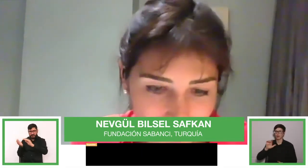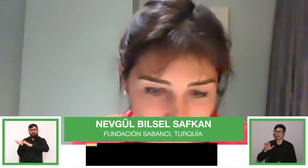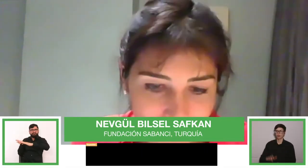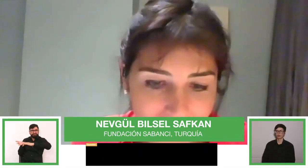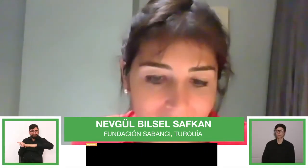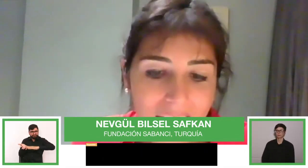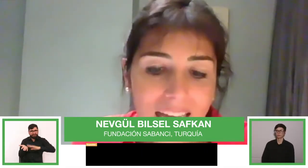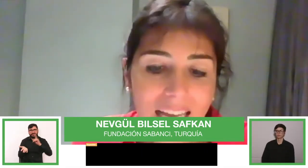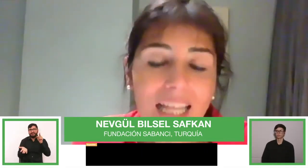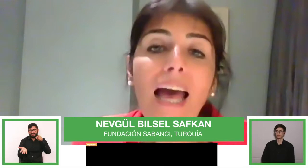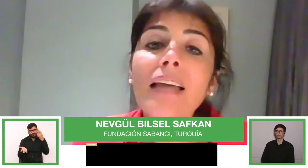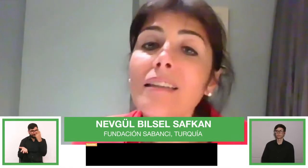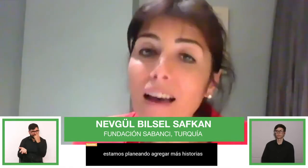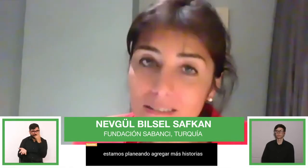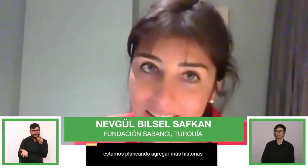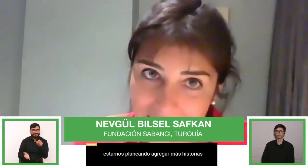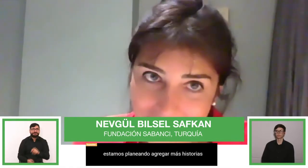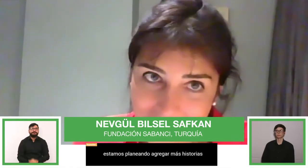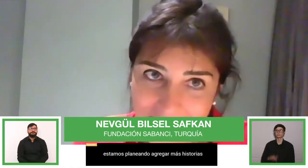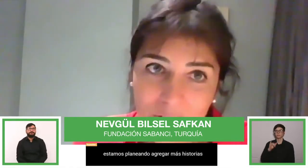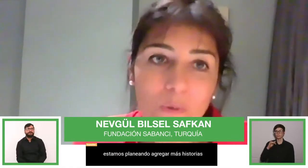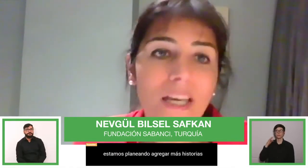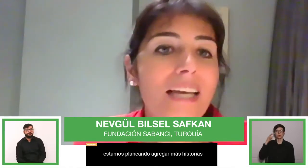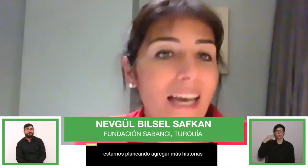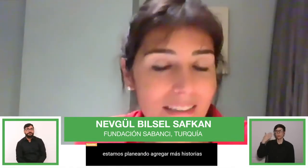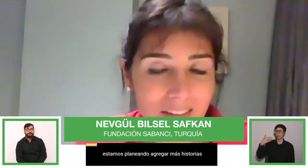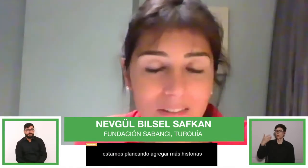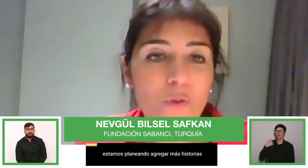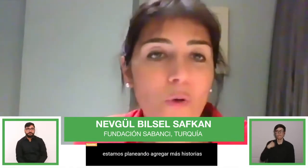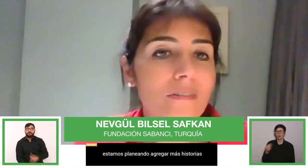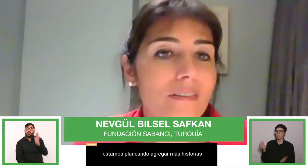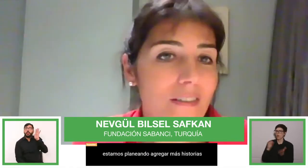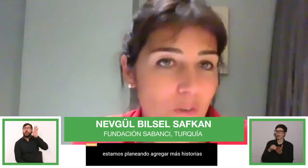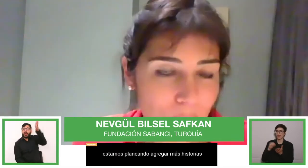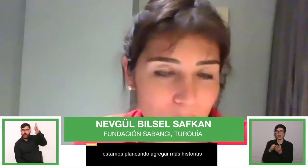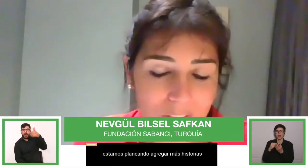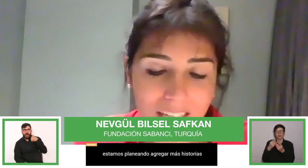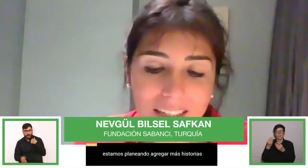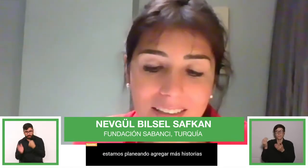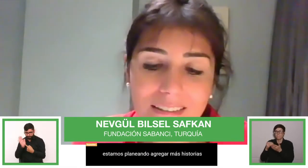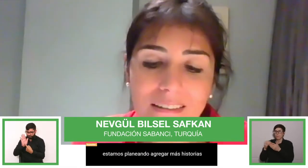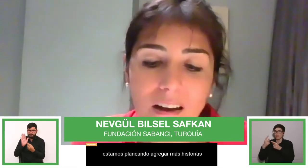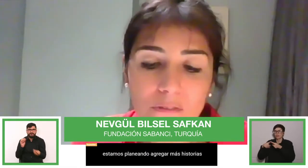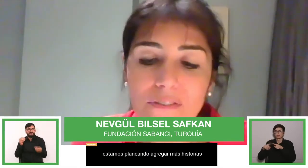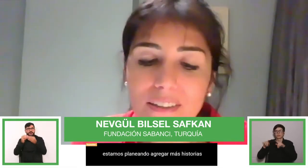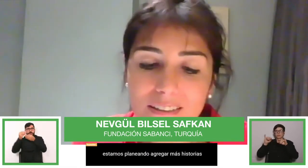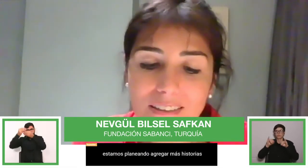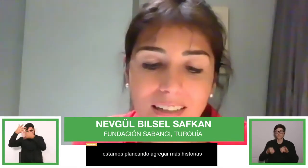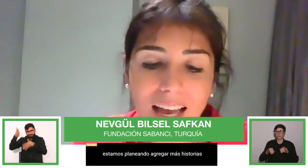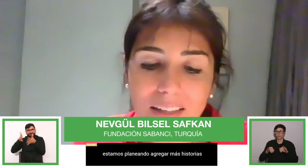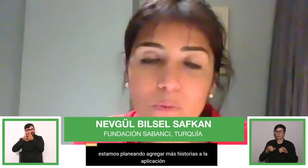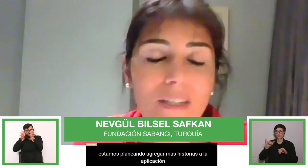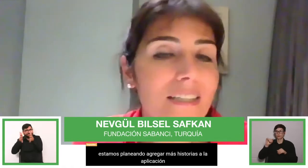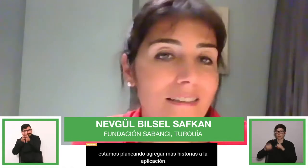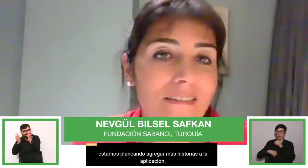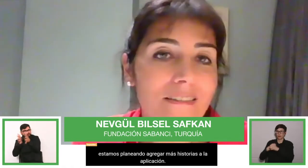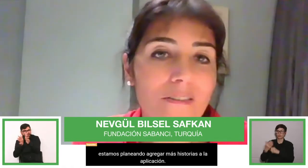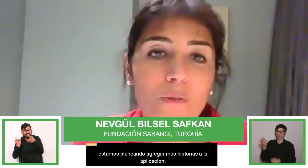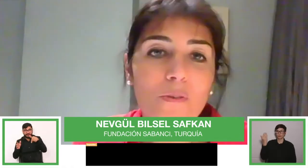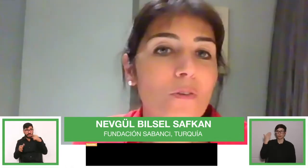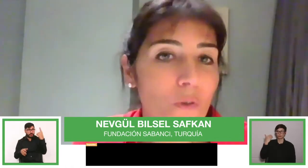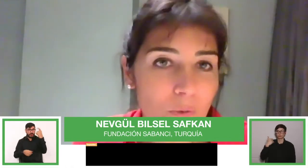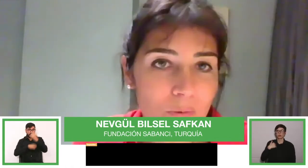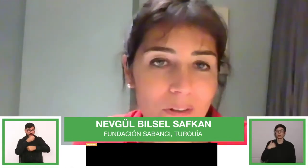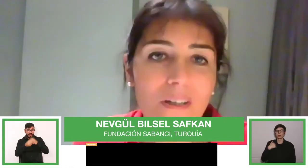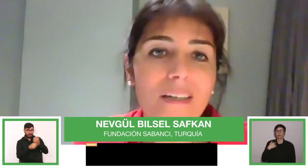¿Qué vamos a agregar más a la aplicación? En la aplicación. El año pasado, cuando estuvimos